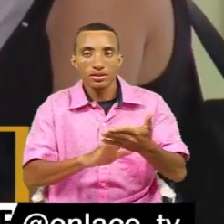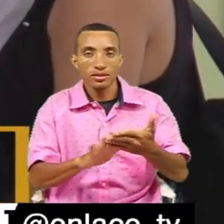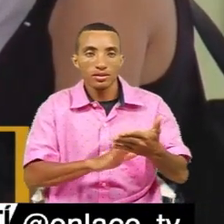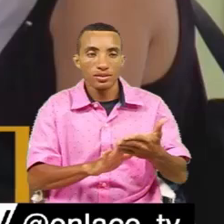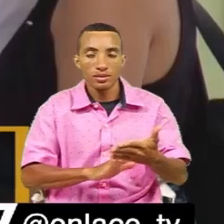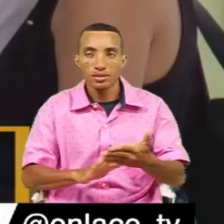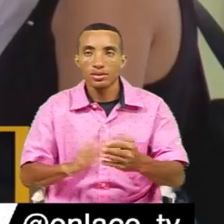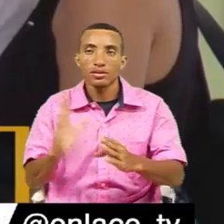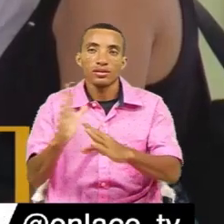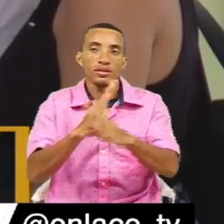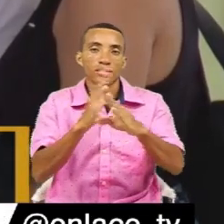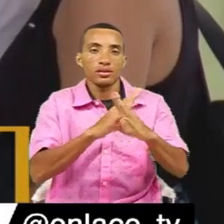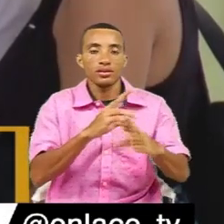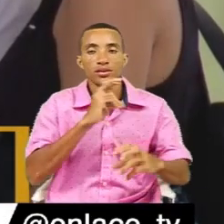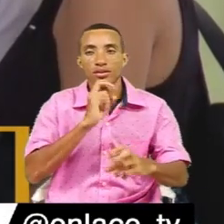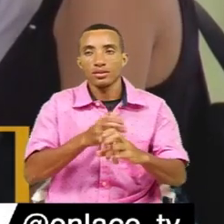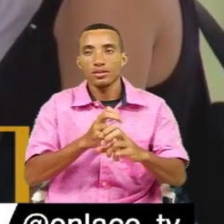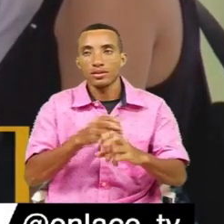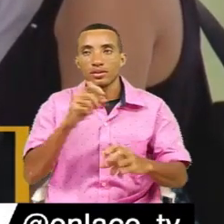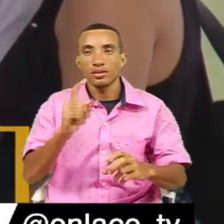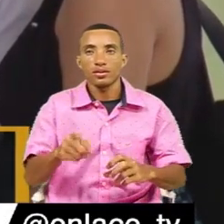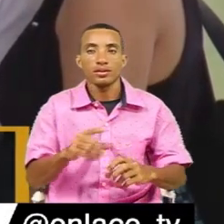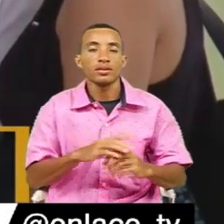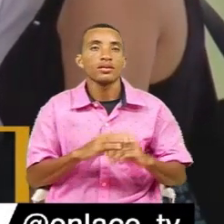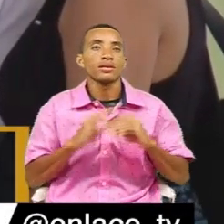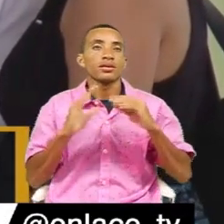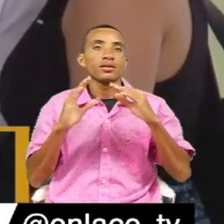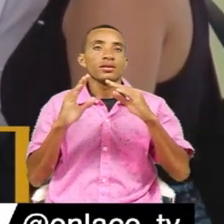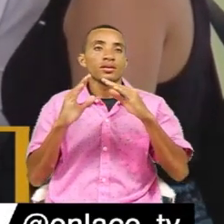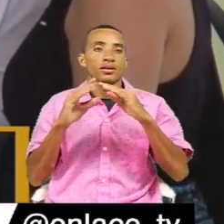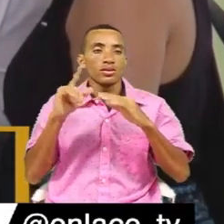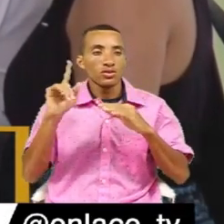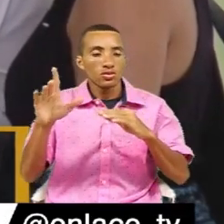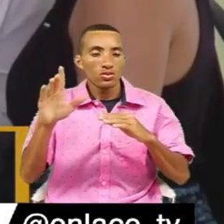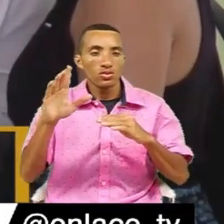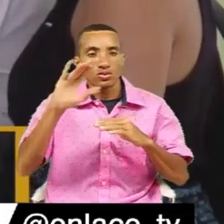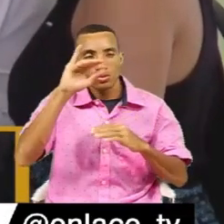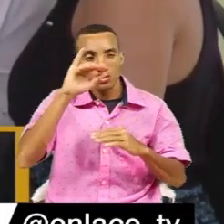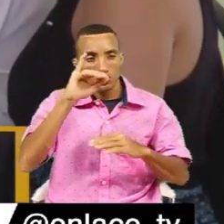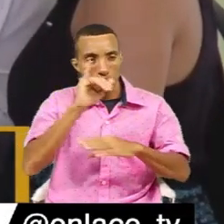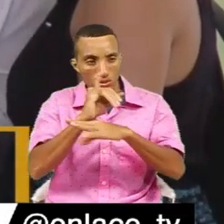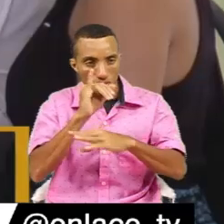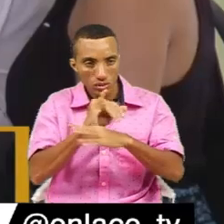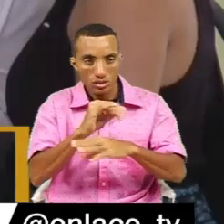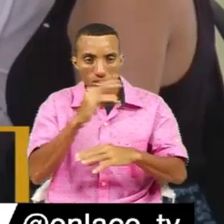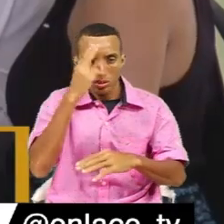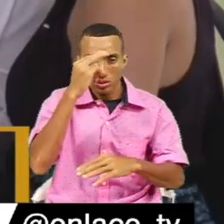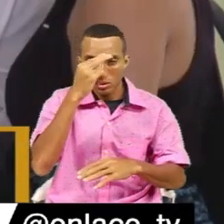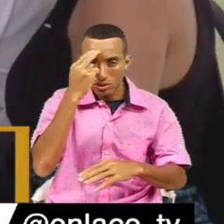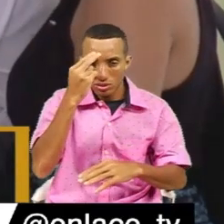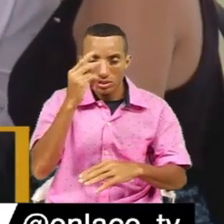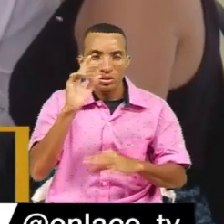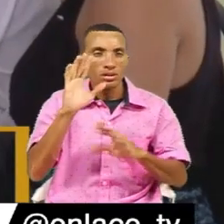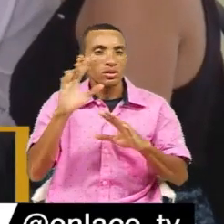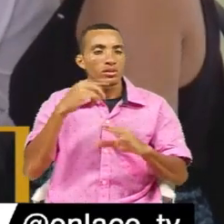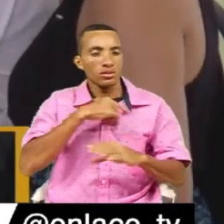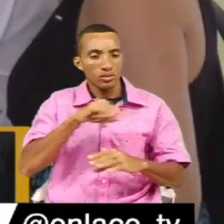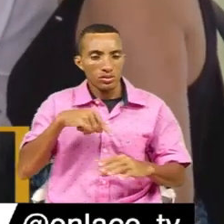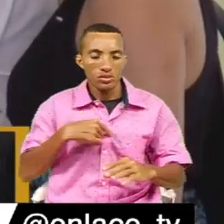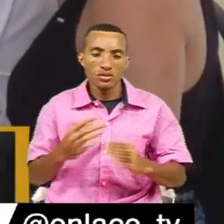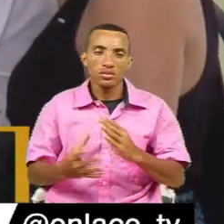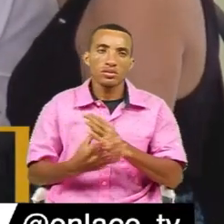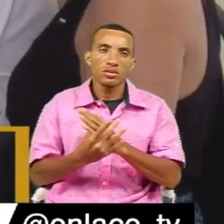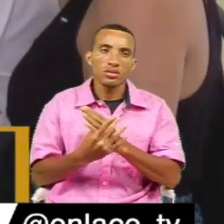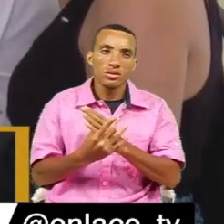las dificultades económicas de la diócesis. Nuestra diócesis no es una diócesis rica, es una diócesis que